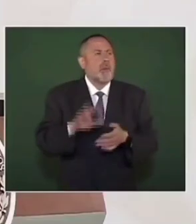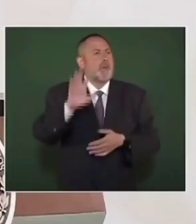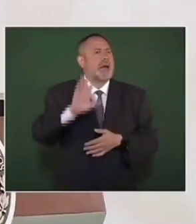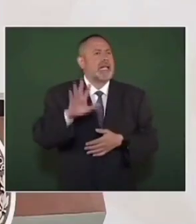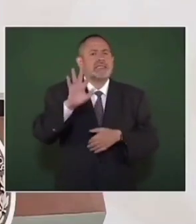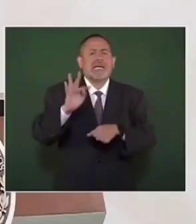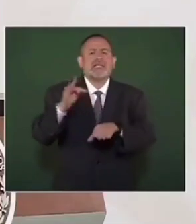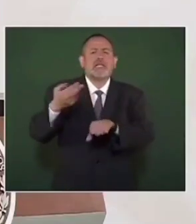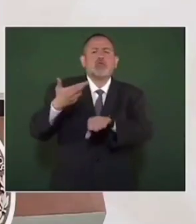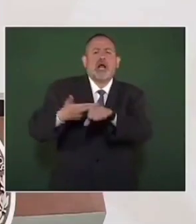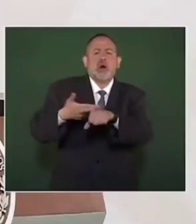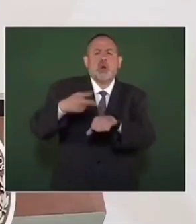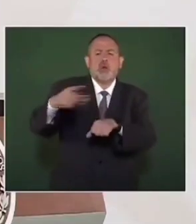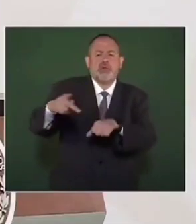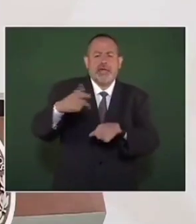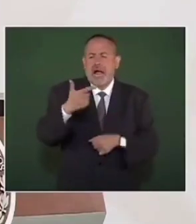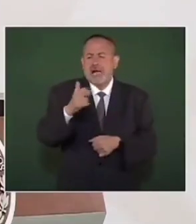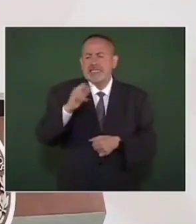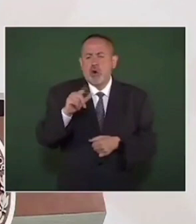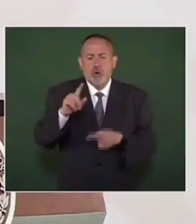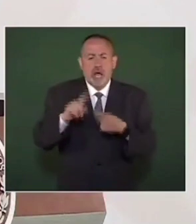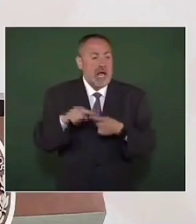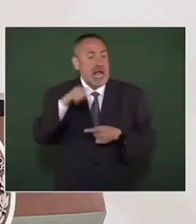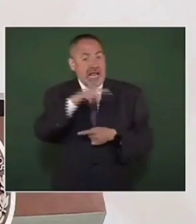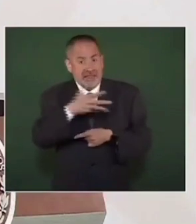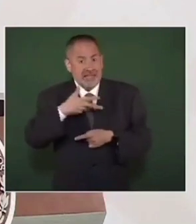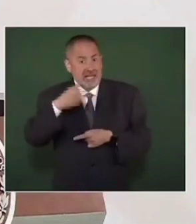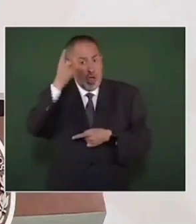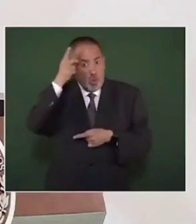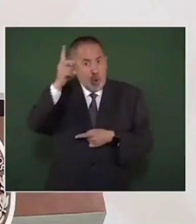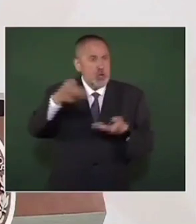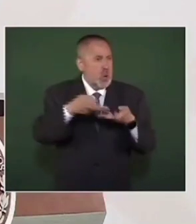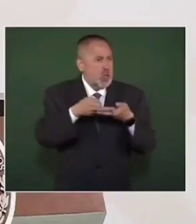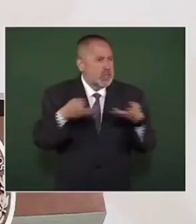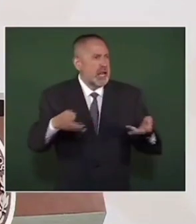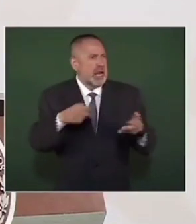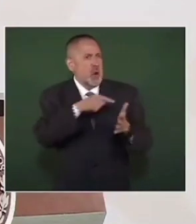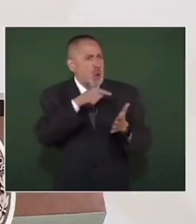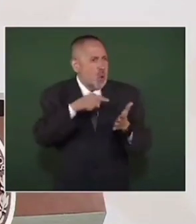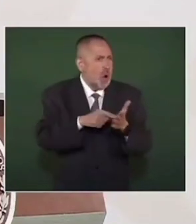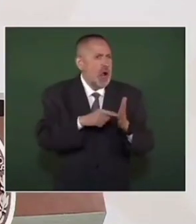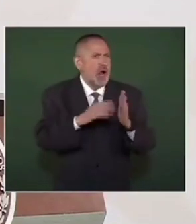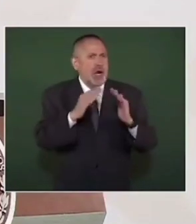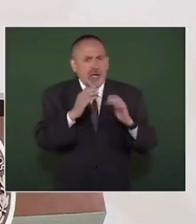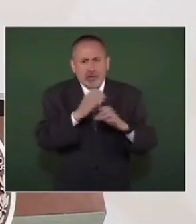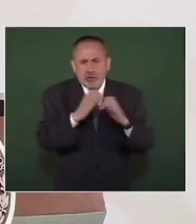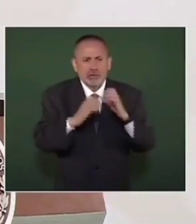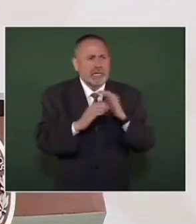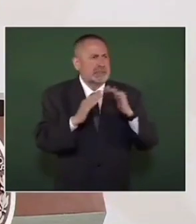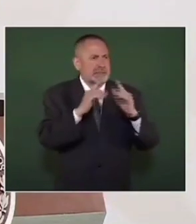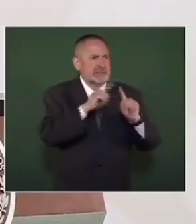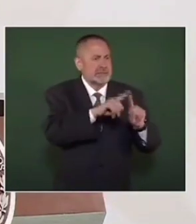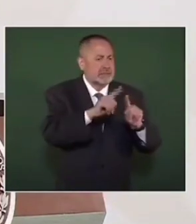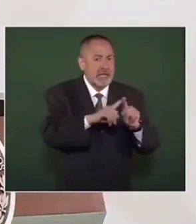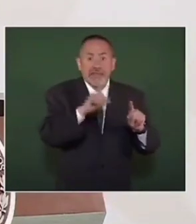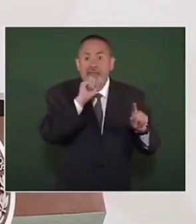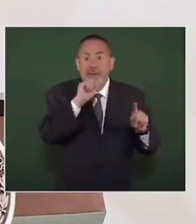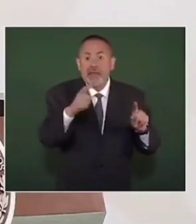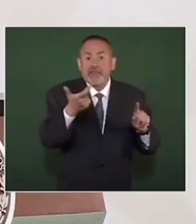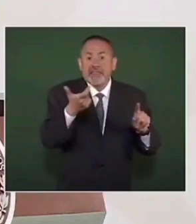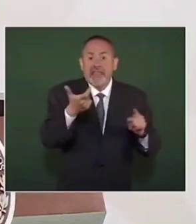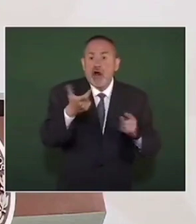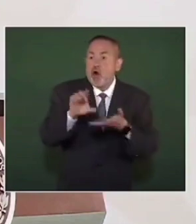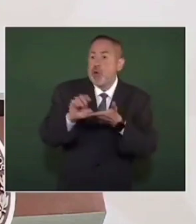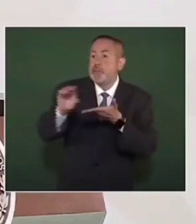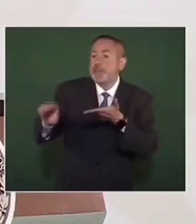García Luna no solamente tiene propiedades en Florida sino tiene dinero invertido